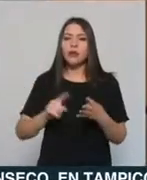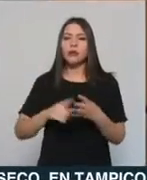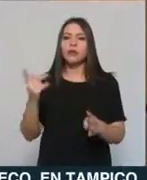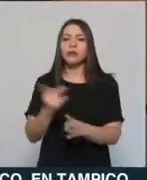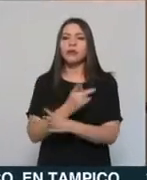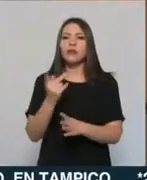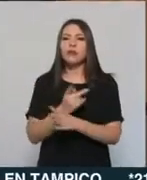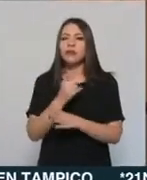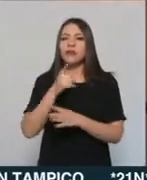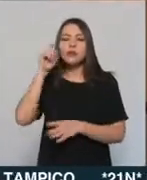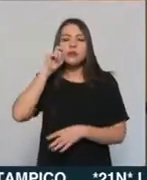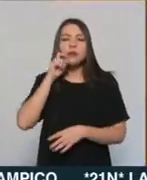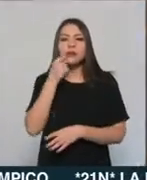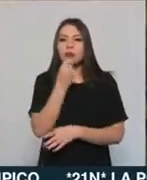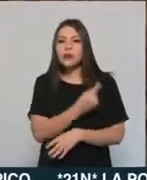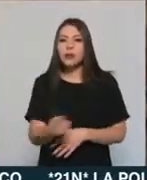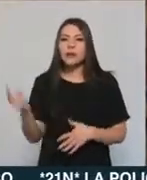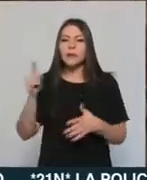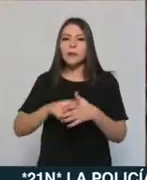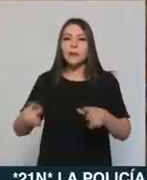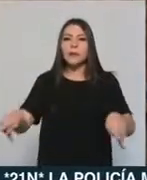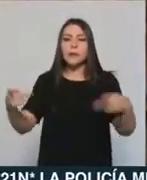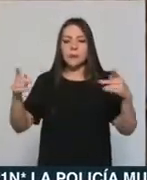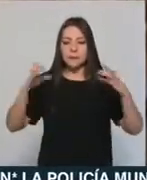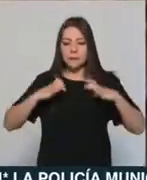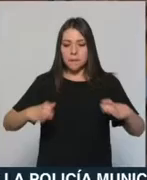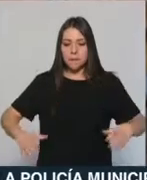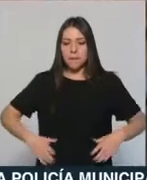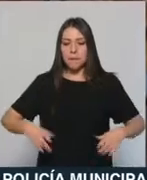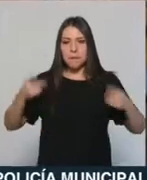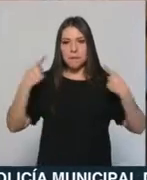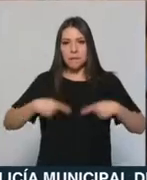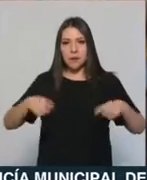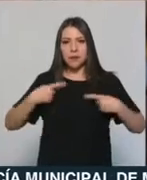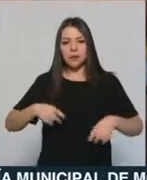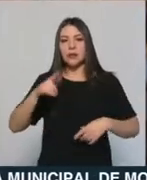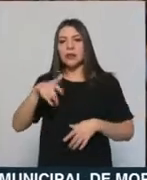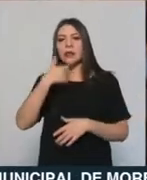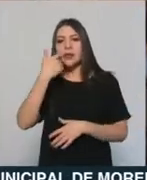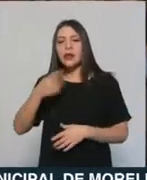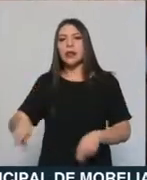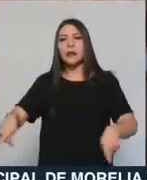tráfico sexual e intento de tráfico sexual. Mariana Sánchez, 21 Noticias.